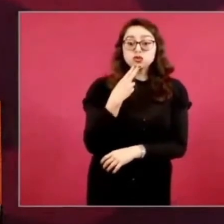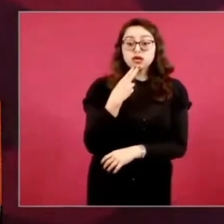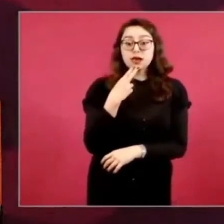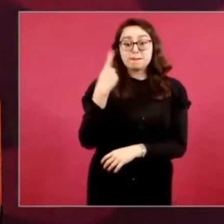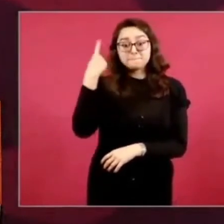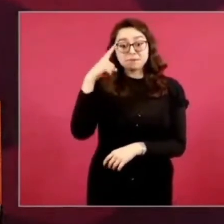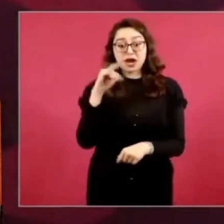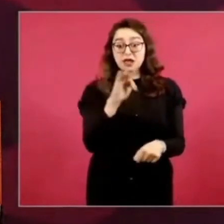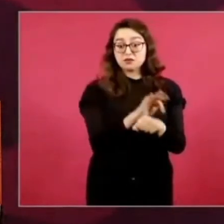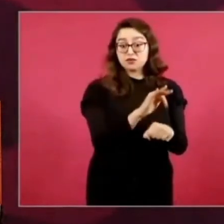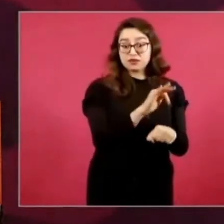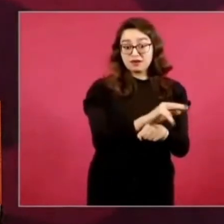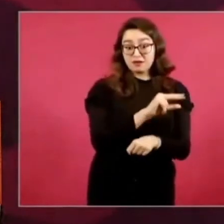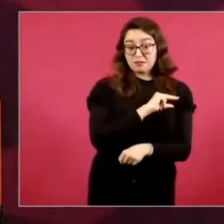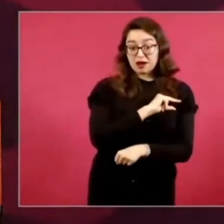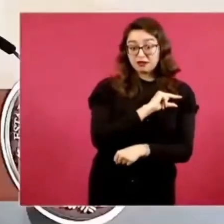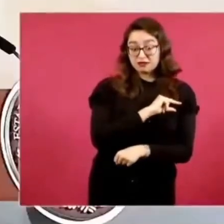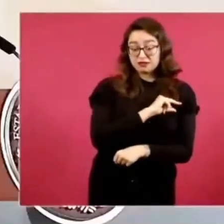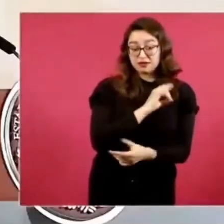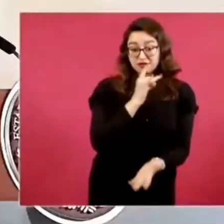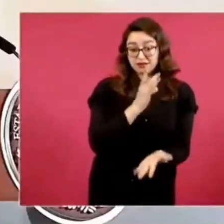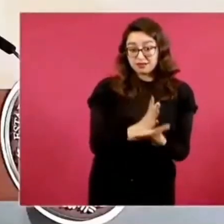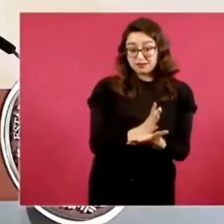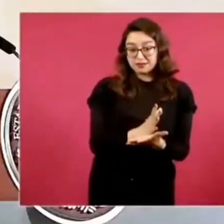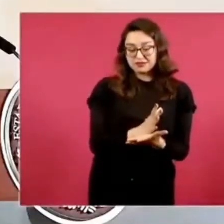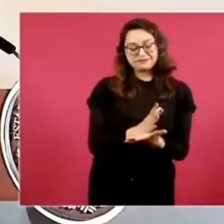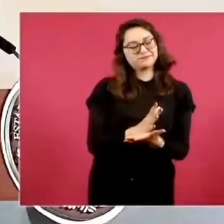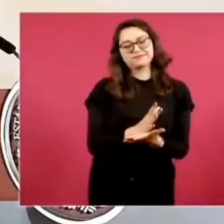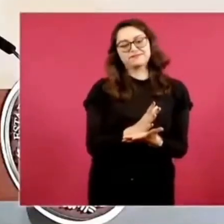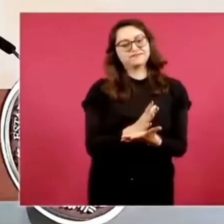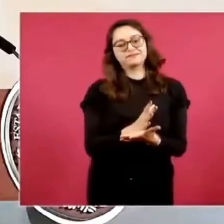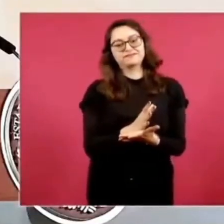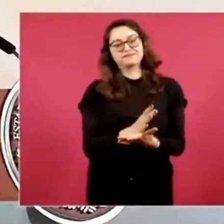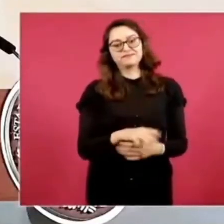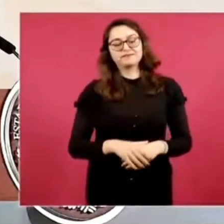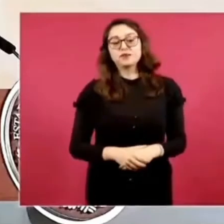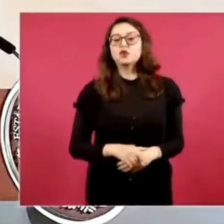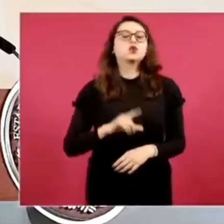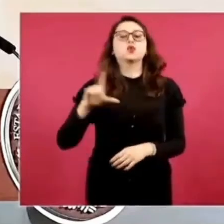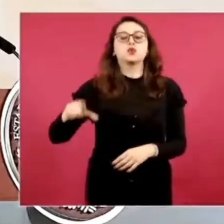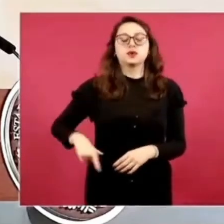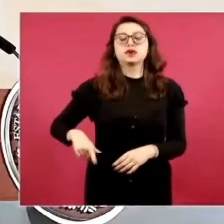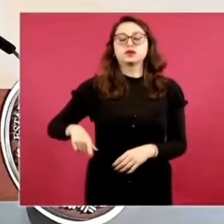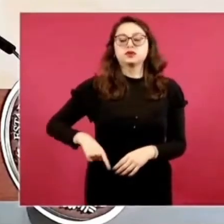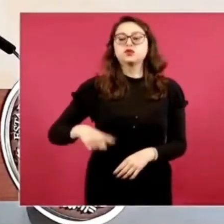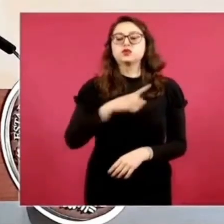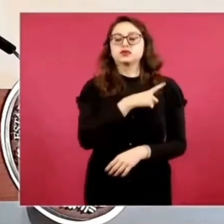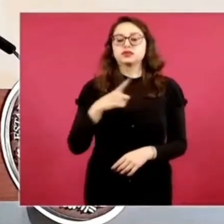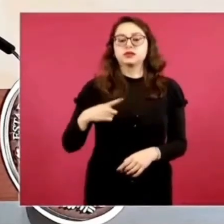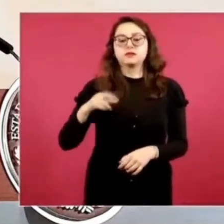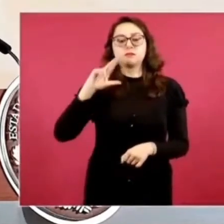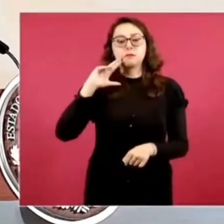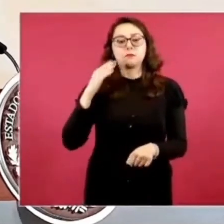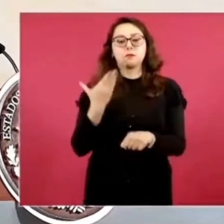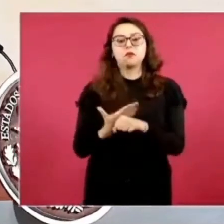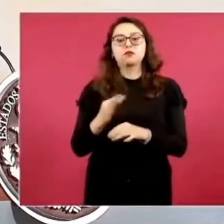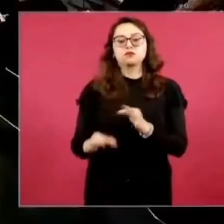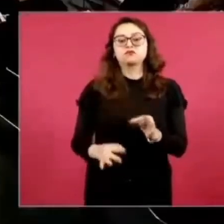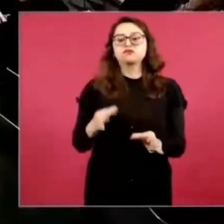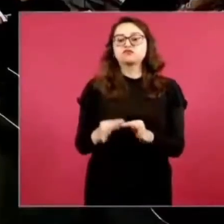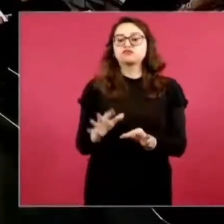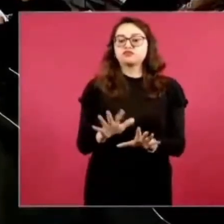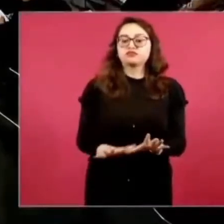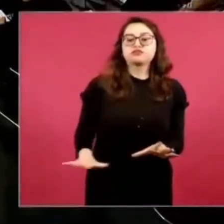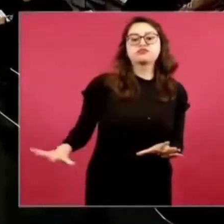para proteger intereses particulares. El Estado tiene que cumplir una responsabilidad social.